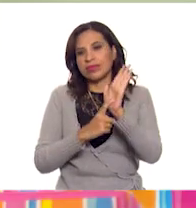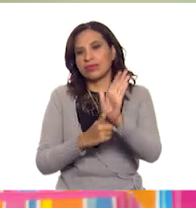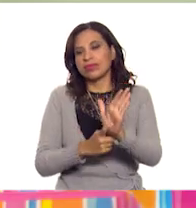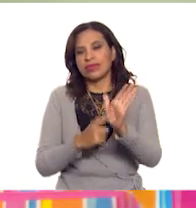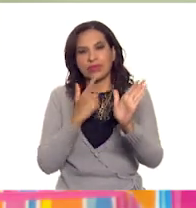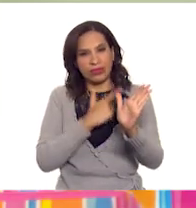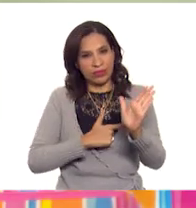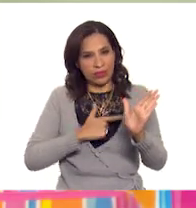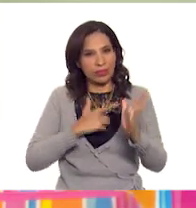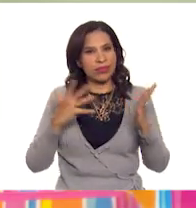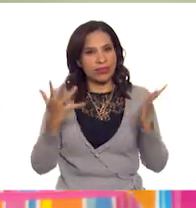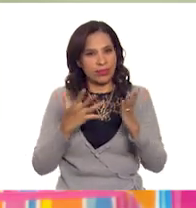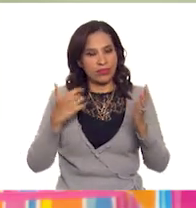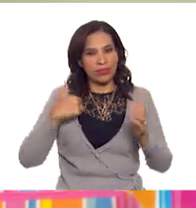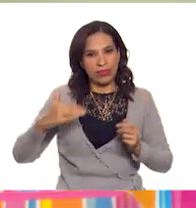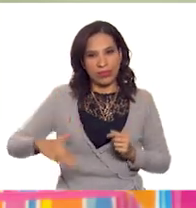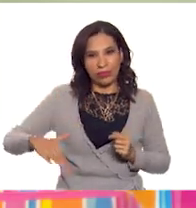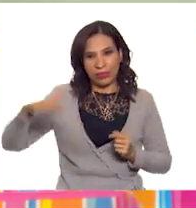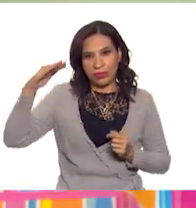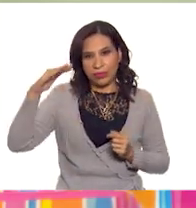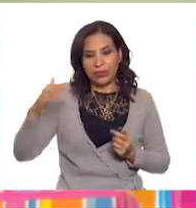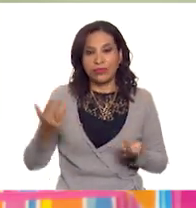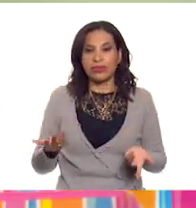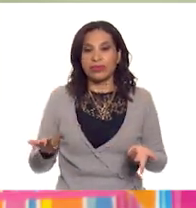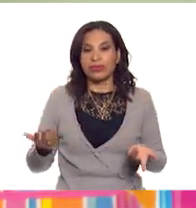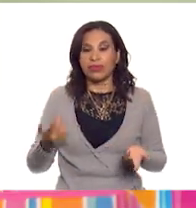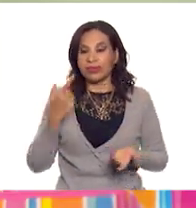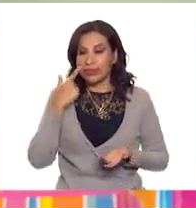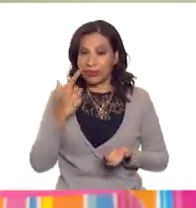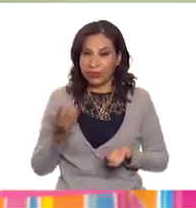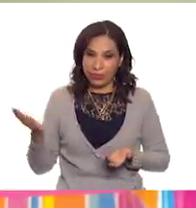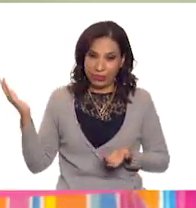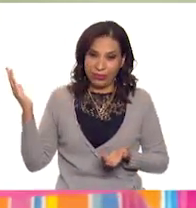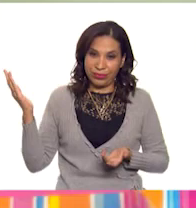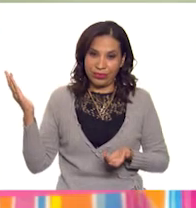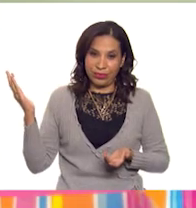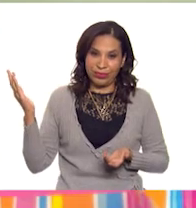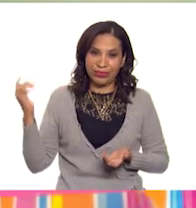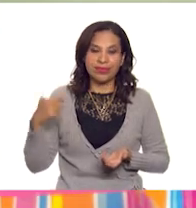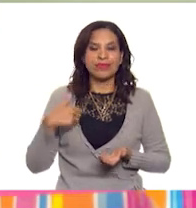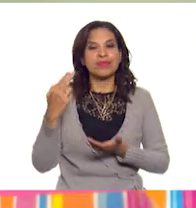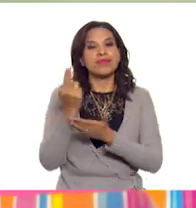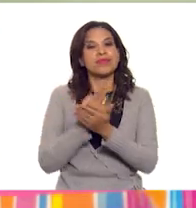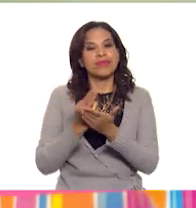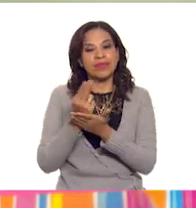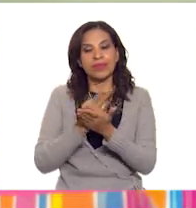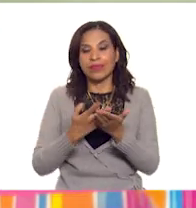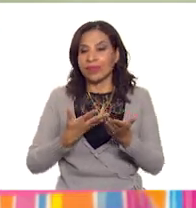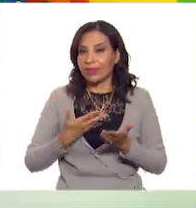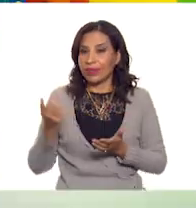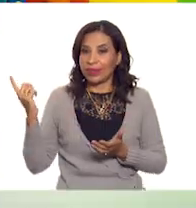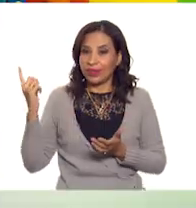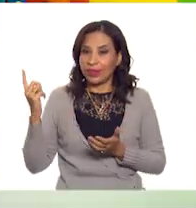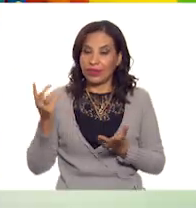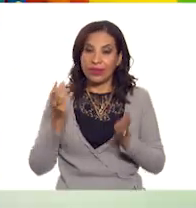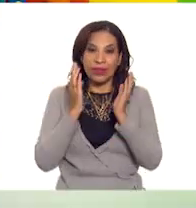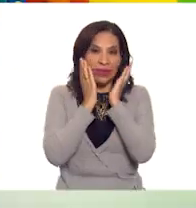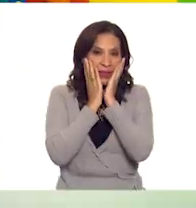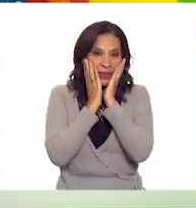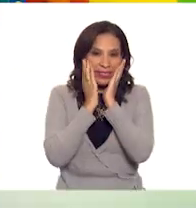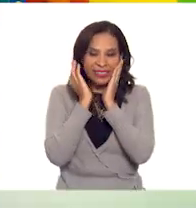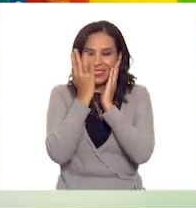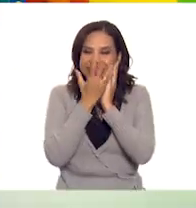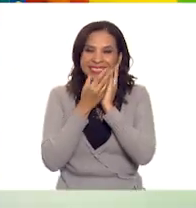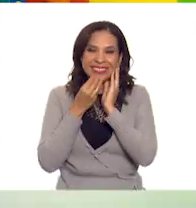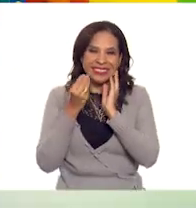que me gustaría ser de grande. Y... ¡tarán! ¡Aquí está mi dibujo! ¡Wow! ¡Qué